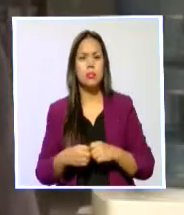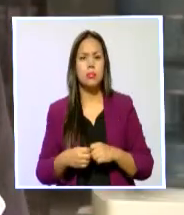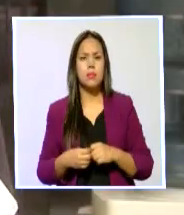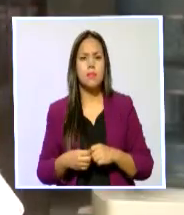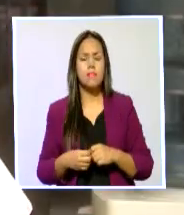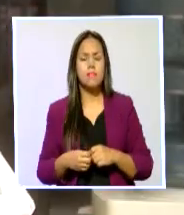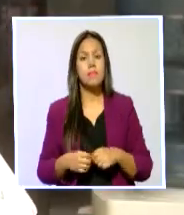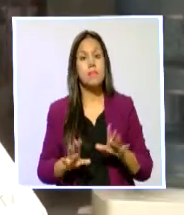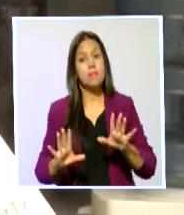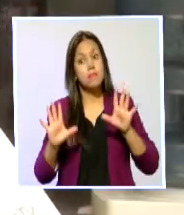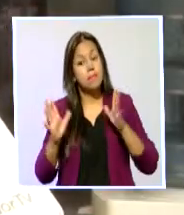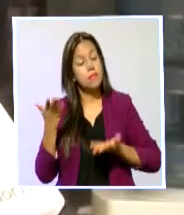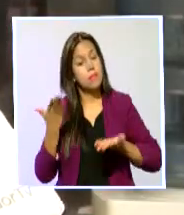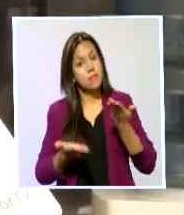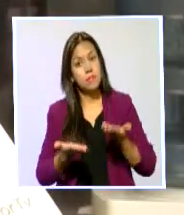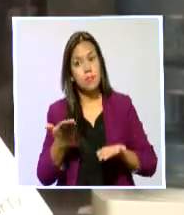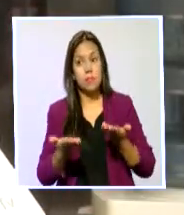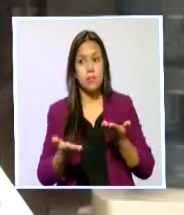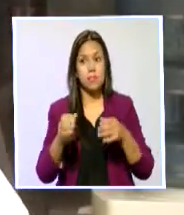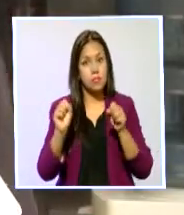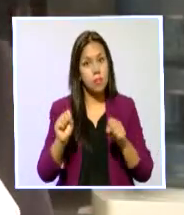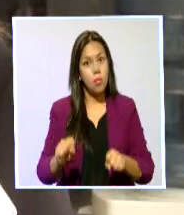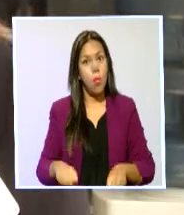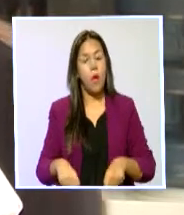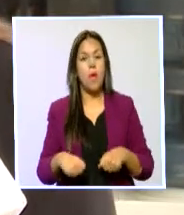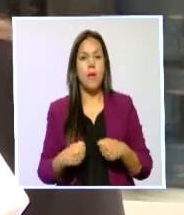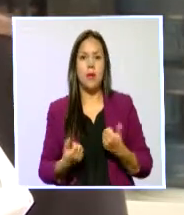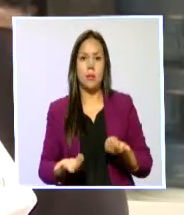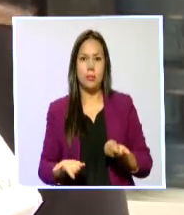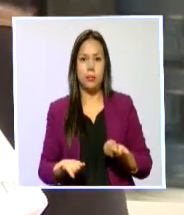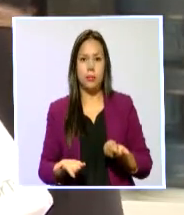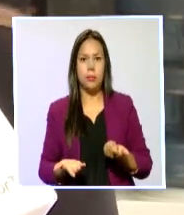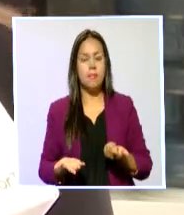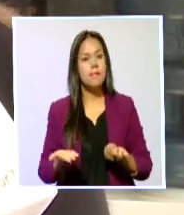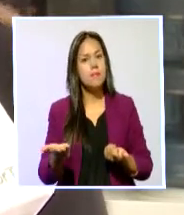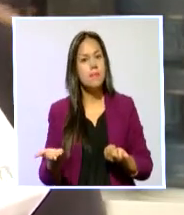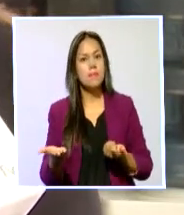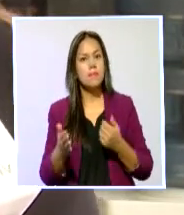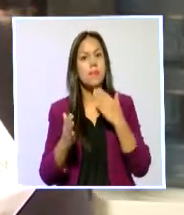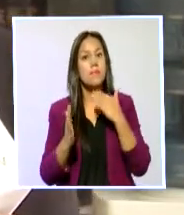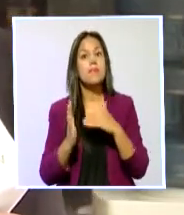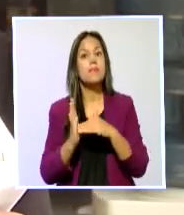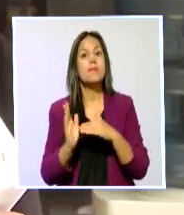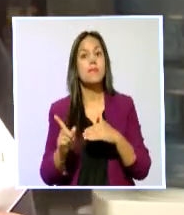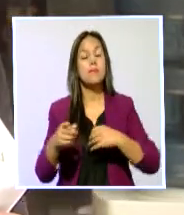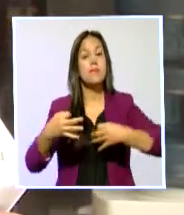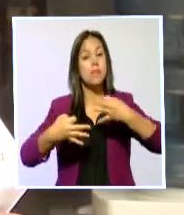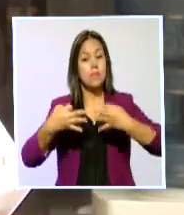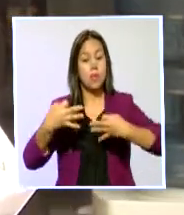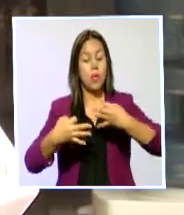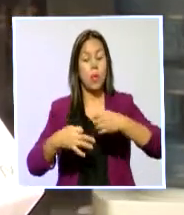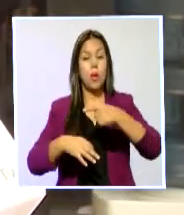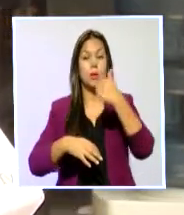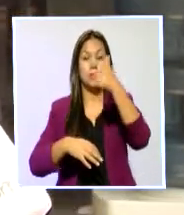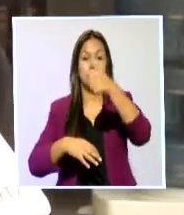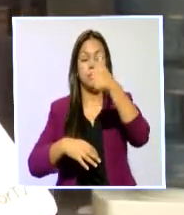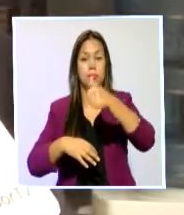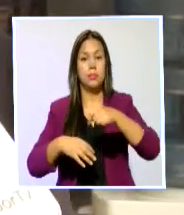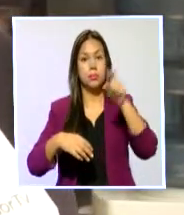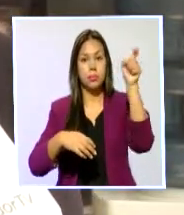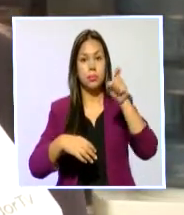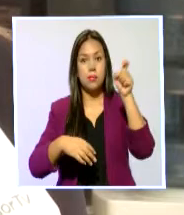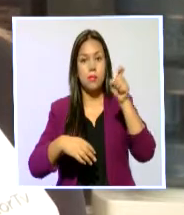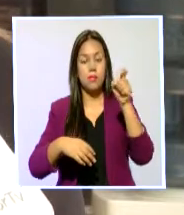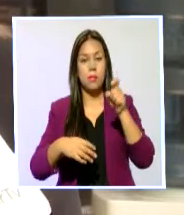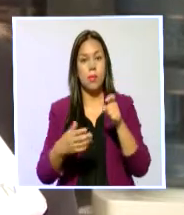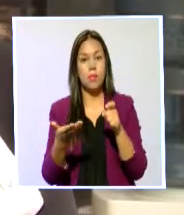Suele suceder lamentablemente y ahí sí se tiene que llegar a la intervención de un juez que tendrá que valorar quién es el más apto